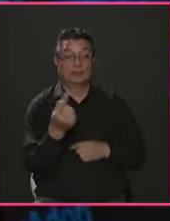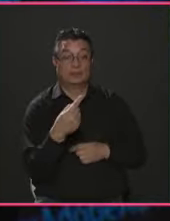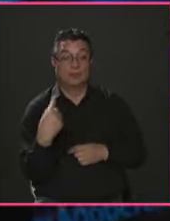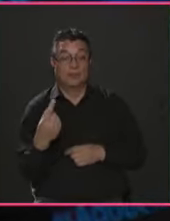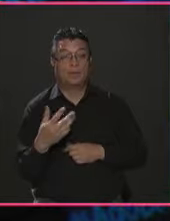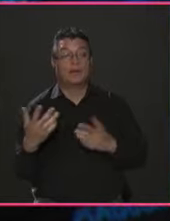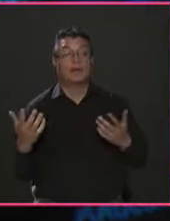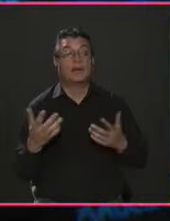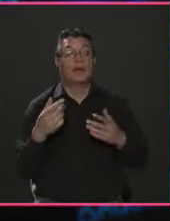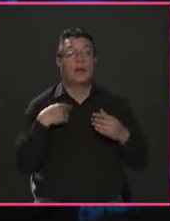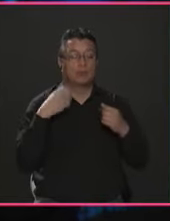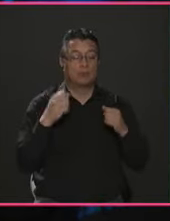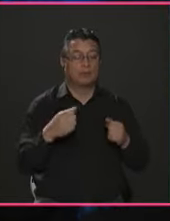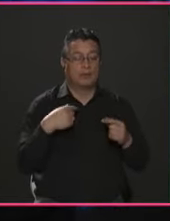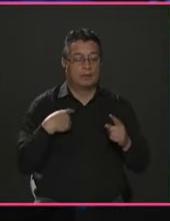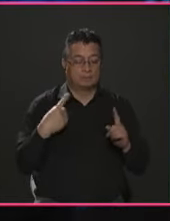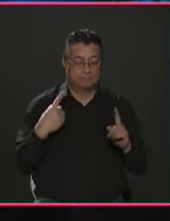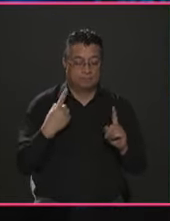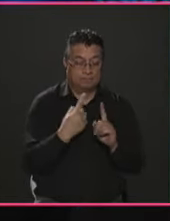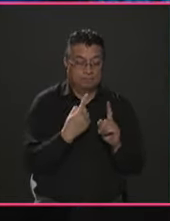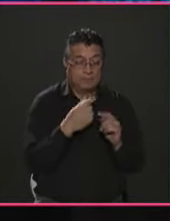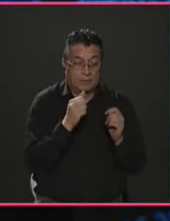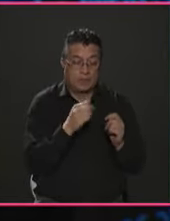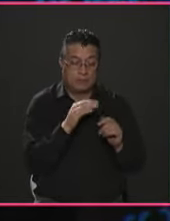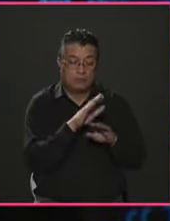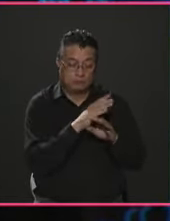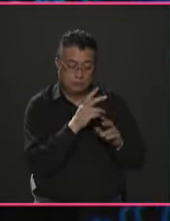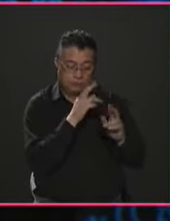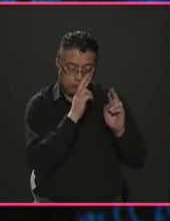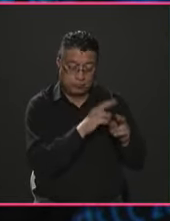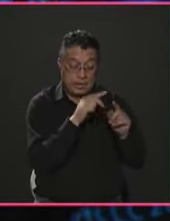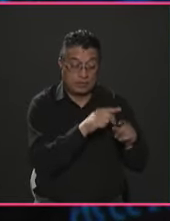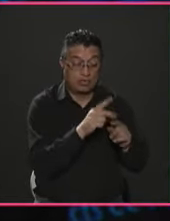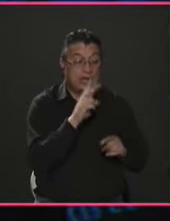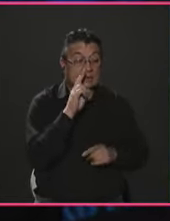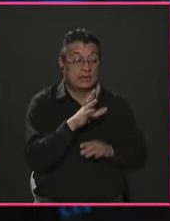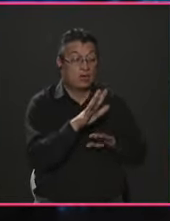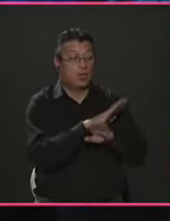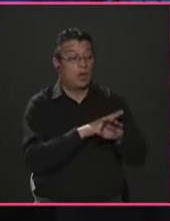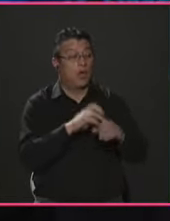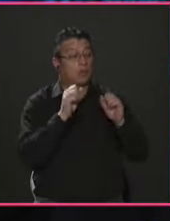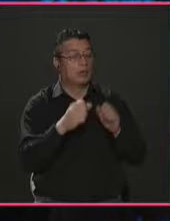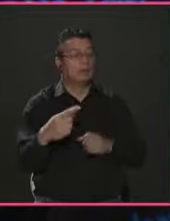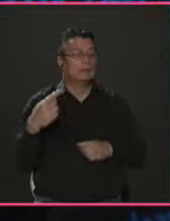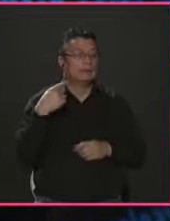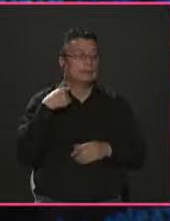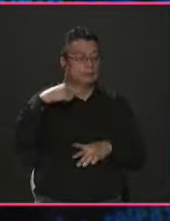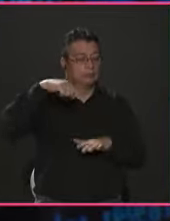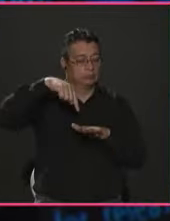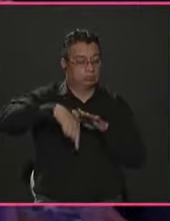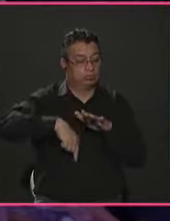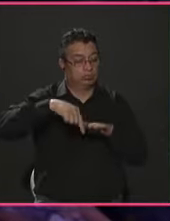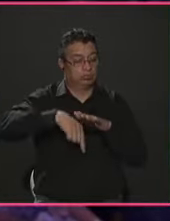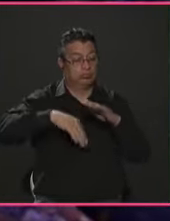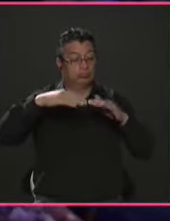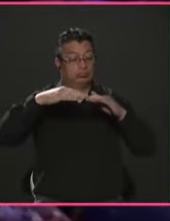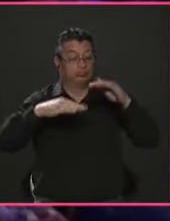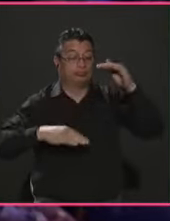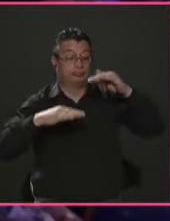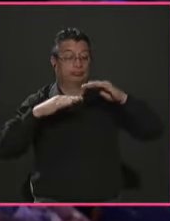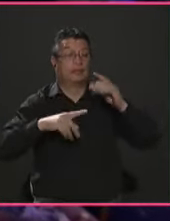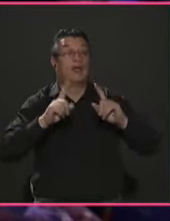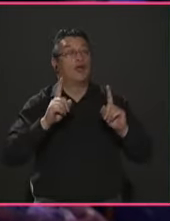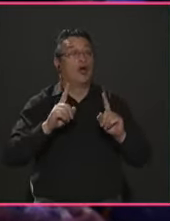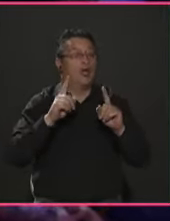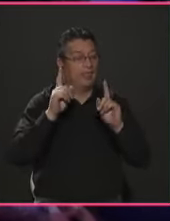Sí si abrazamos esto sin algún cuidado corríamos el riesgo de estar profundizando brechas en lugar de resolverlas O sea